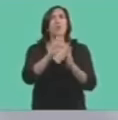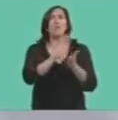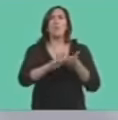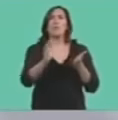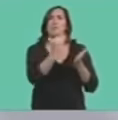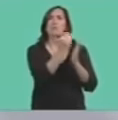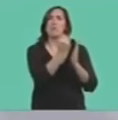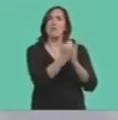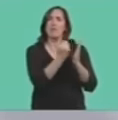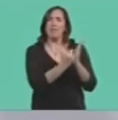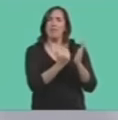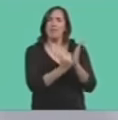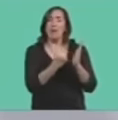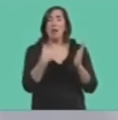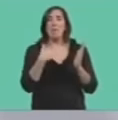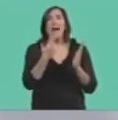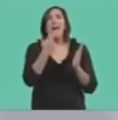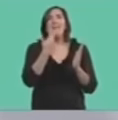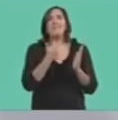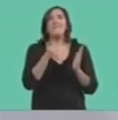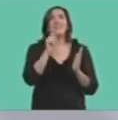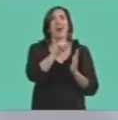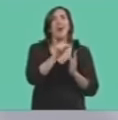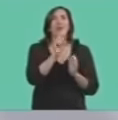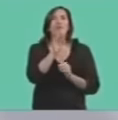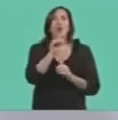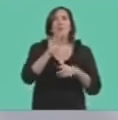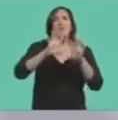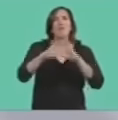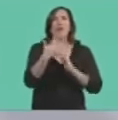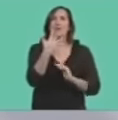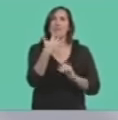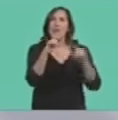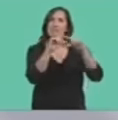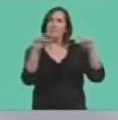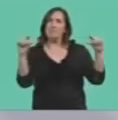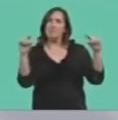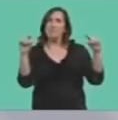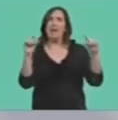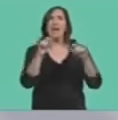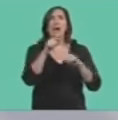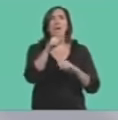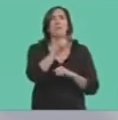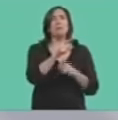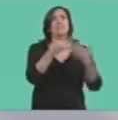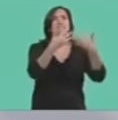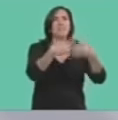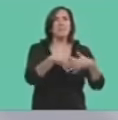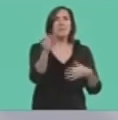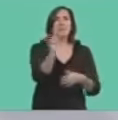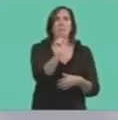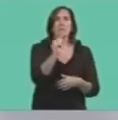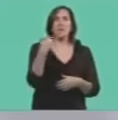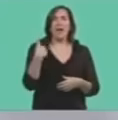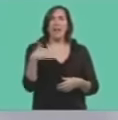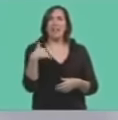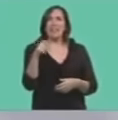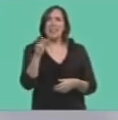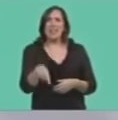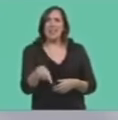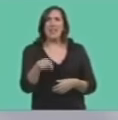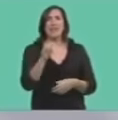mí se me ocurrió este de, me gusta mucho las siglas y jugar con los nombres, Sistema de Crédito Argentino para el